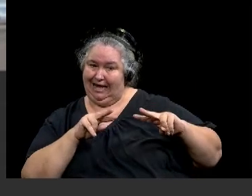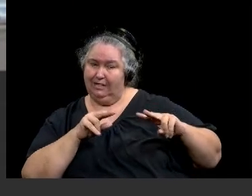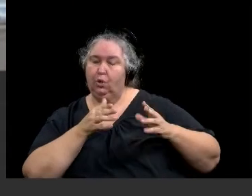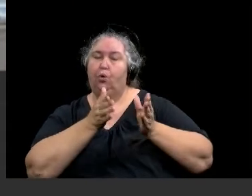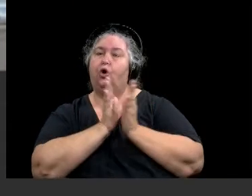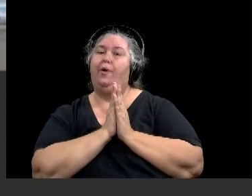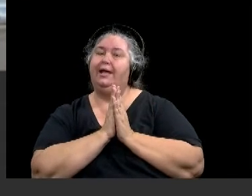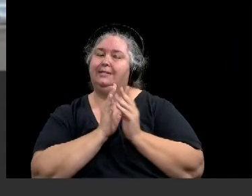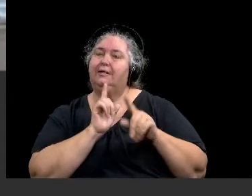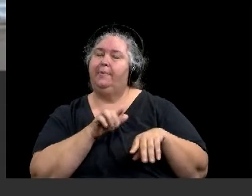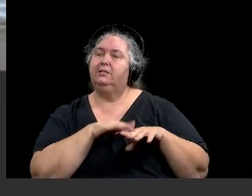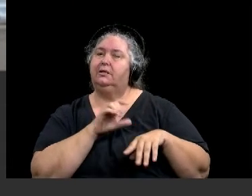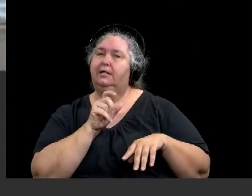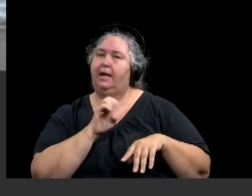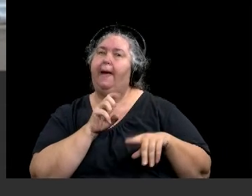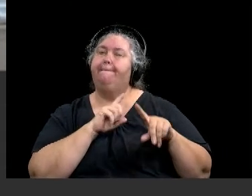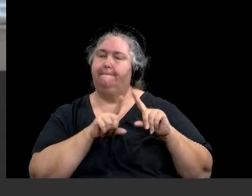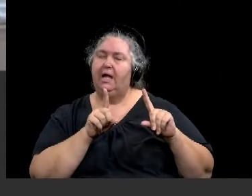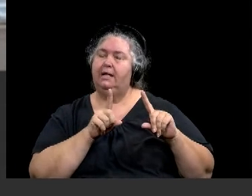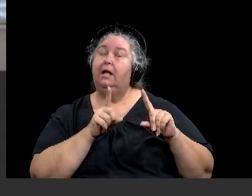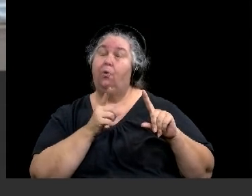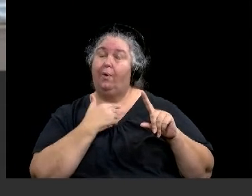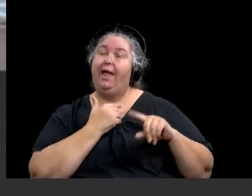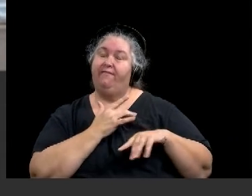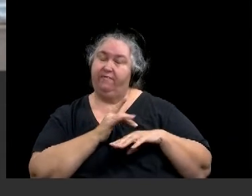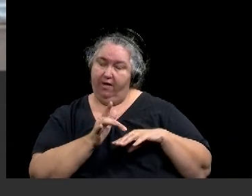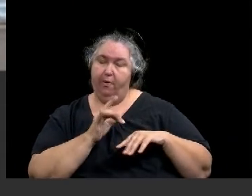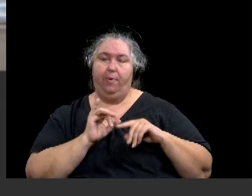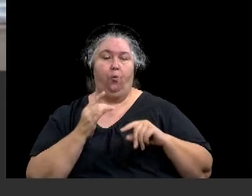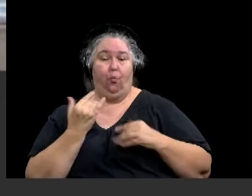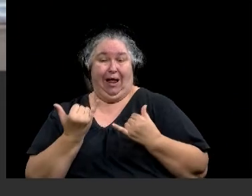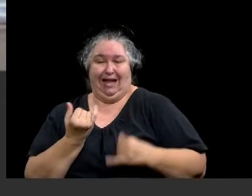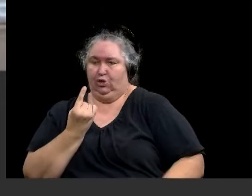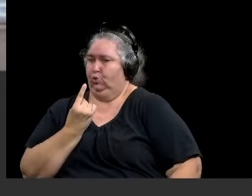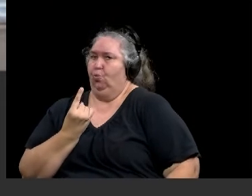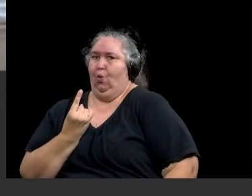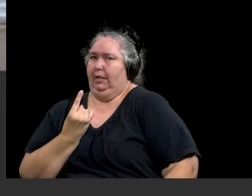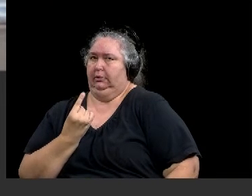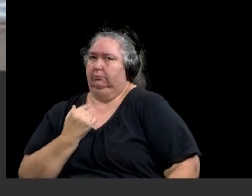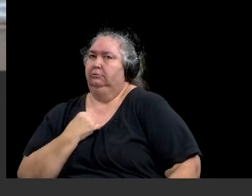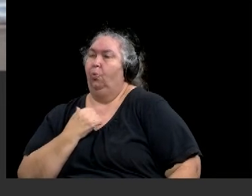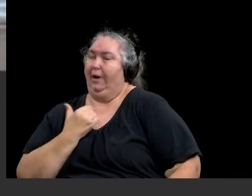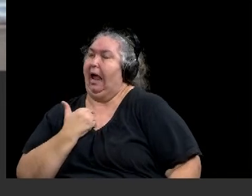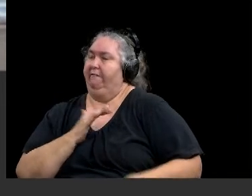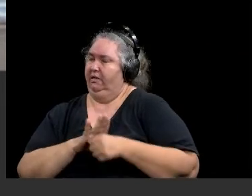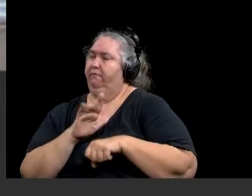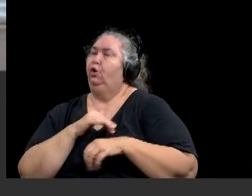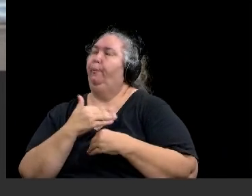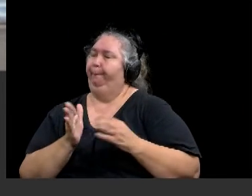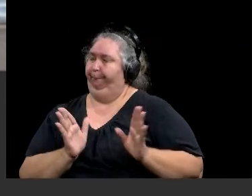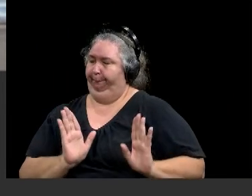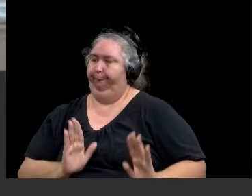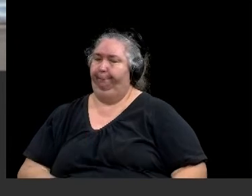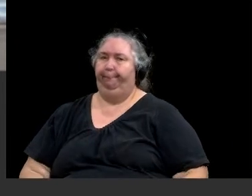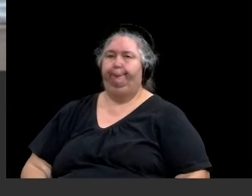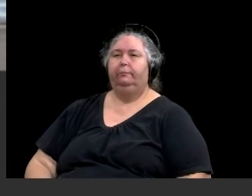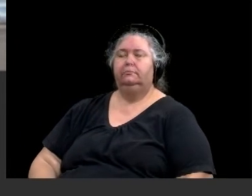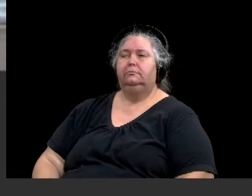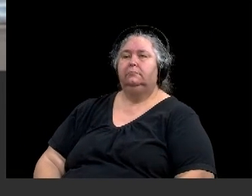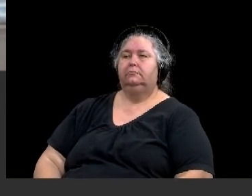abiertos donde esos servicios están disponibles si se según la capacidad de nuestro